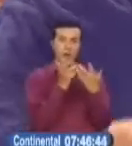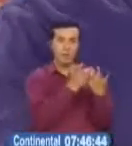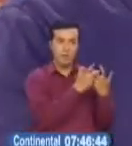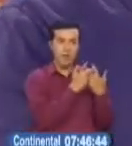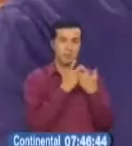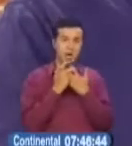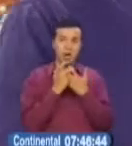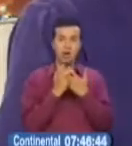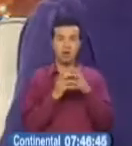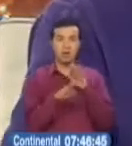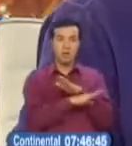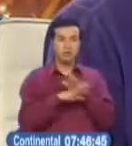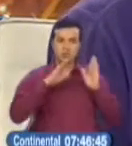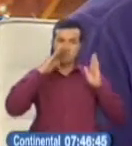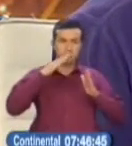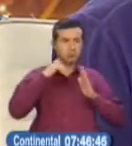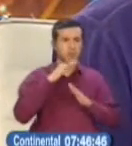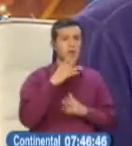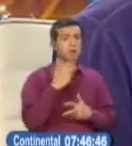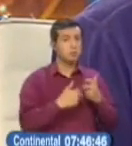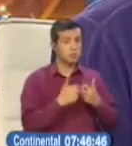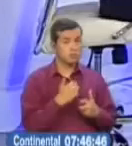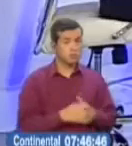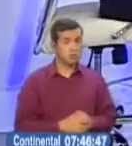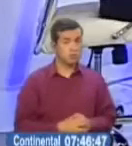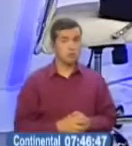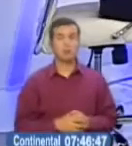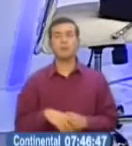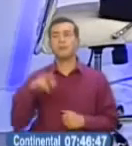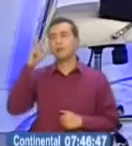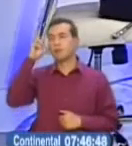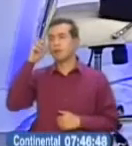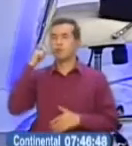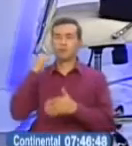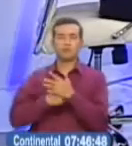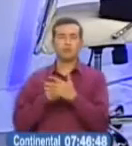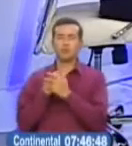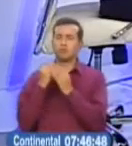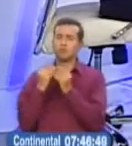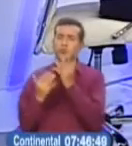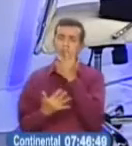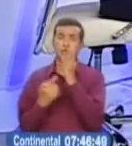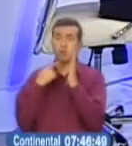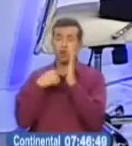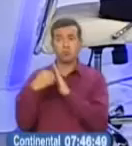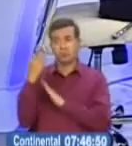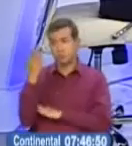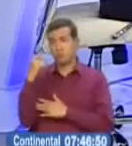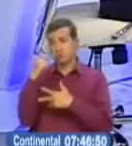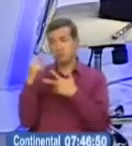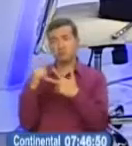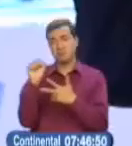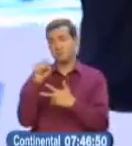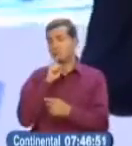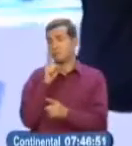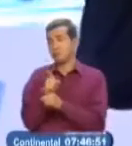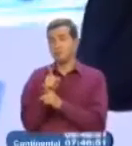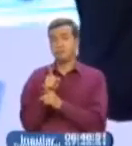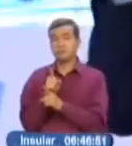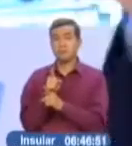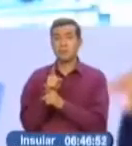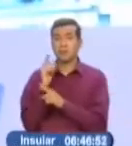gran base social donde más se ve afectada? Creo que hay muchos desafíos, Carlos. Uno son los que tú has mencionado. Yo creo que si uno